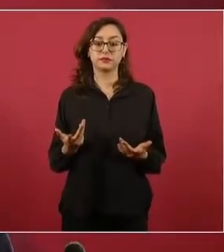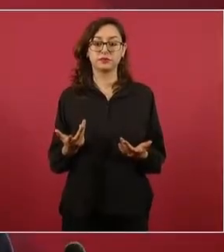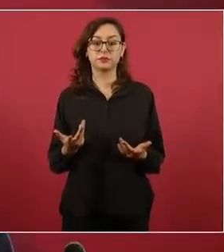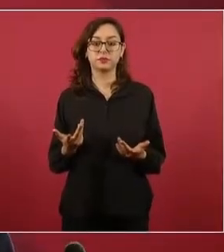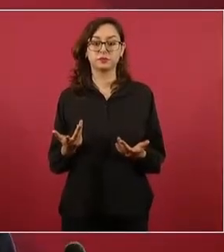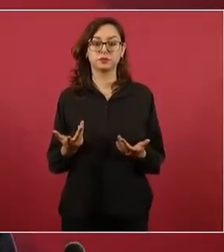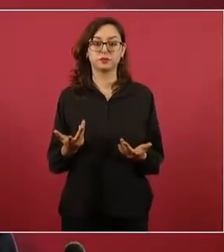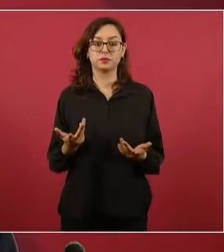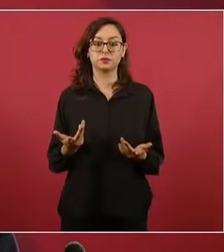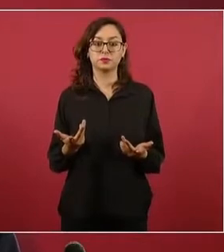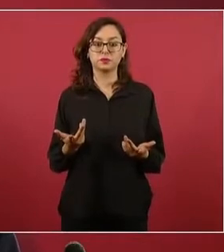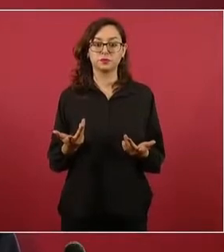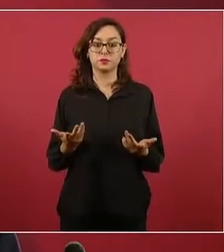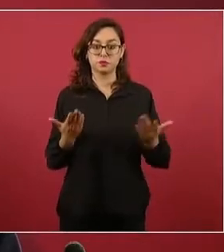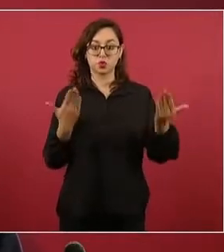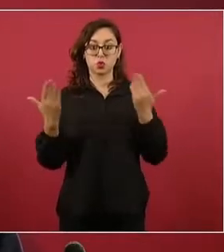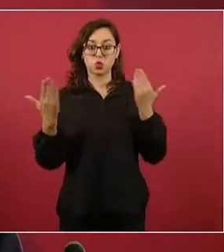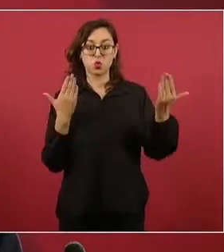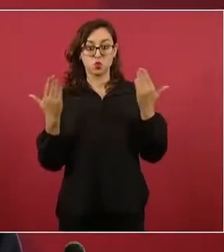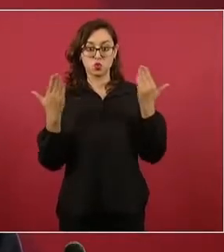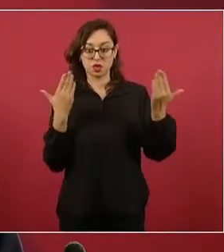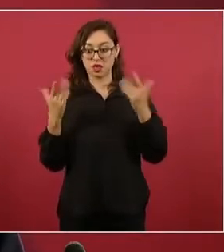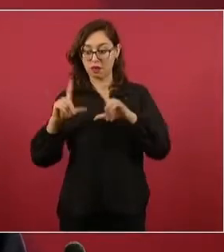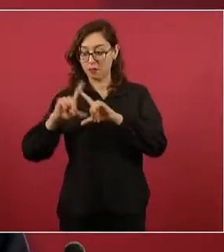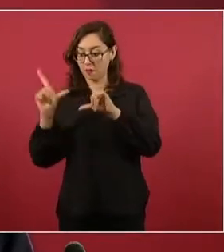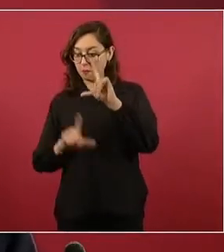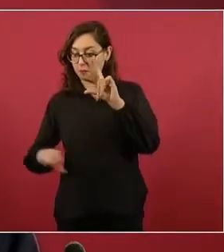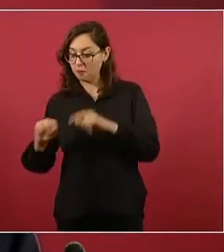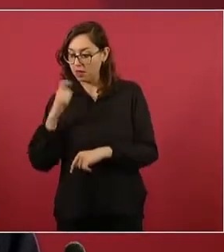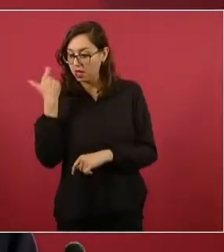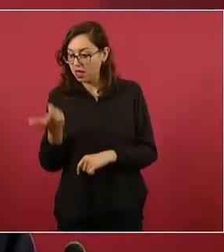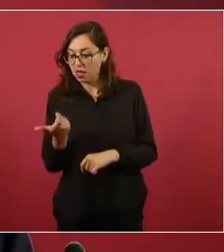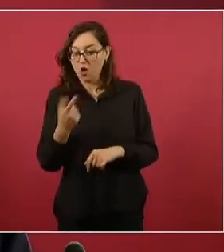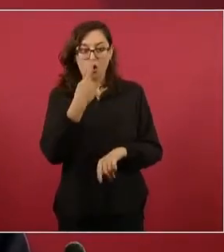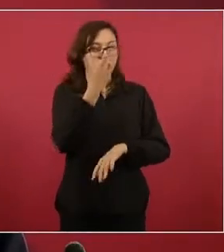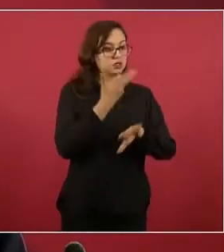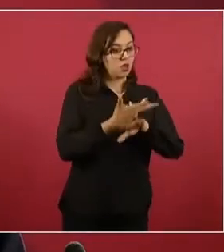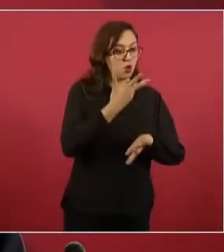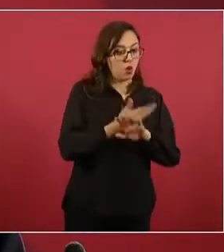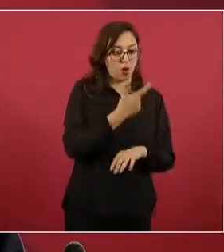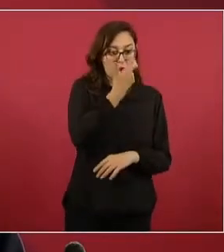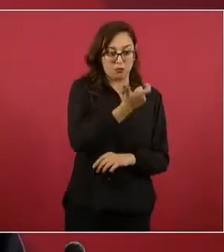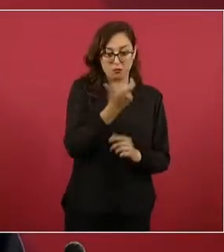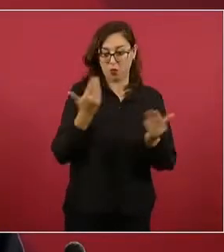una diferencia hasta de 10 veces